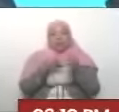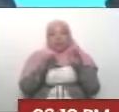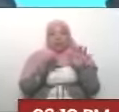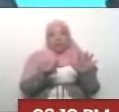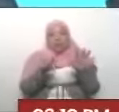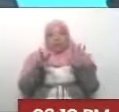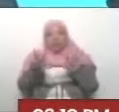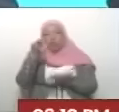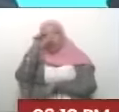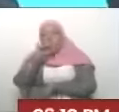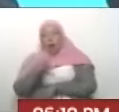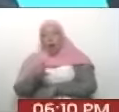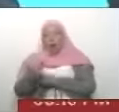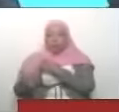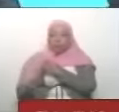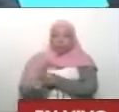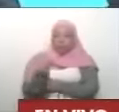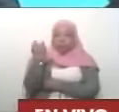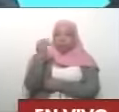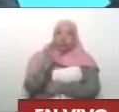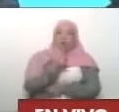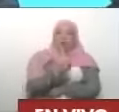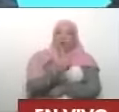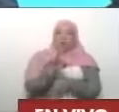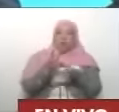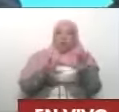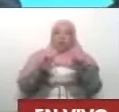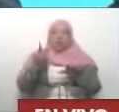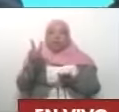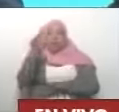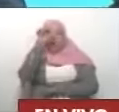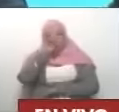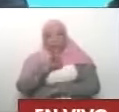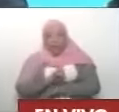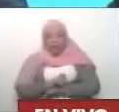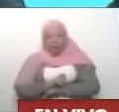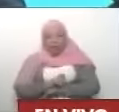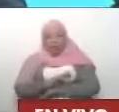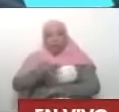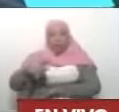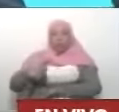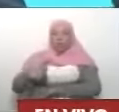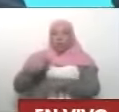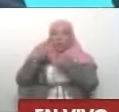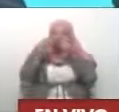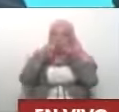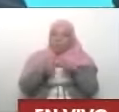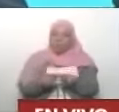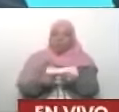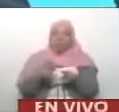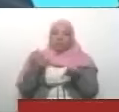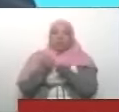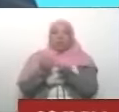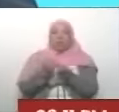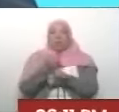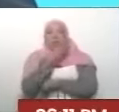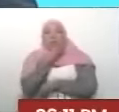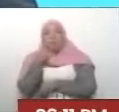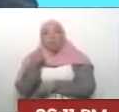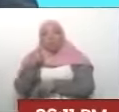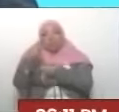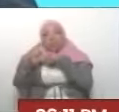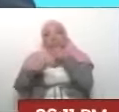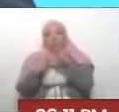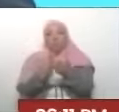traición, que son un total de 487 años, nosotros tenemos un promedio, o mejor dicho, un porcentaje